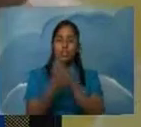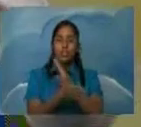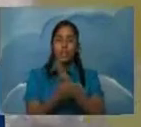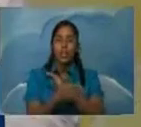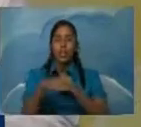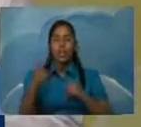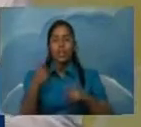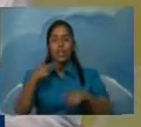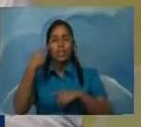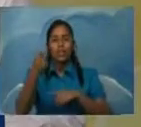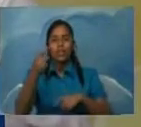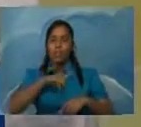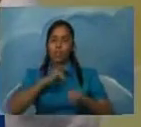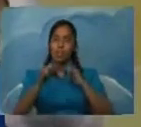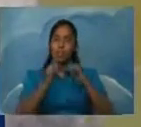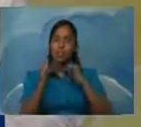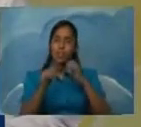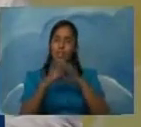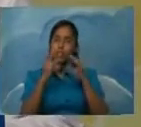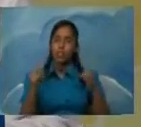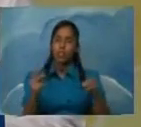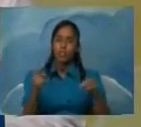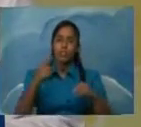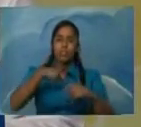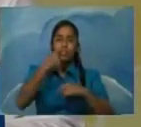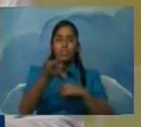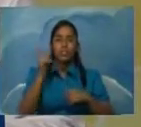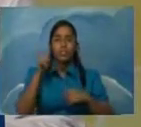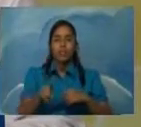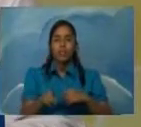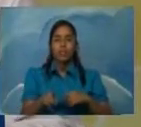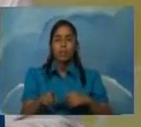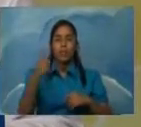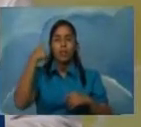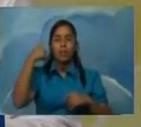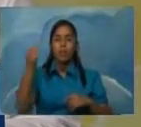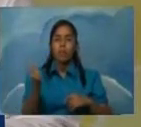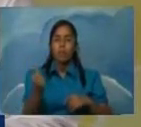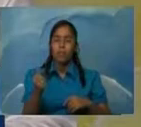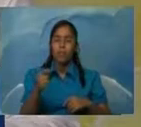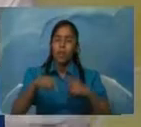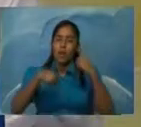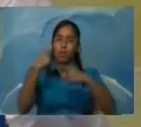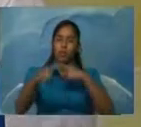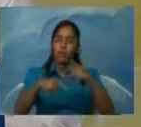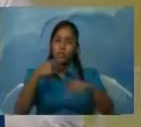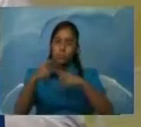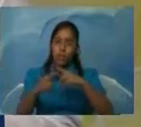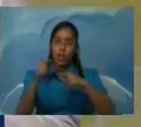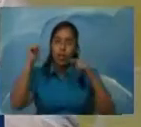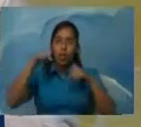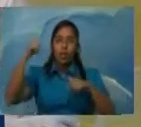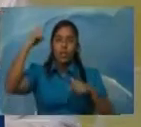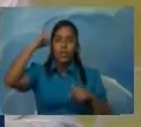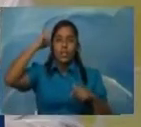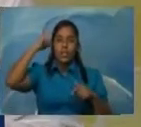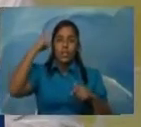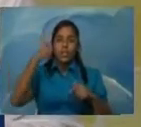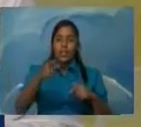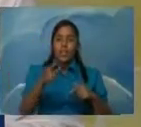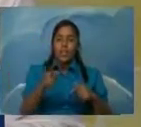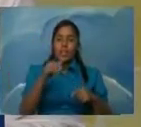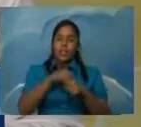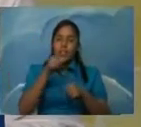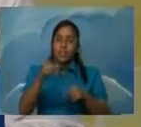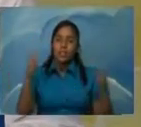que a través de esta fiesta ellos transmitieran también el mensaje a las próximas generaciones. Hoy en día, en